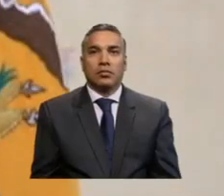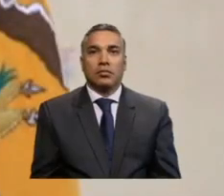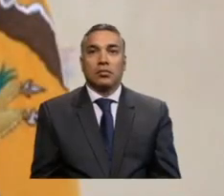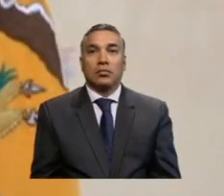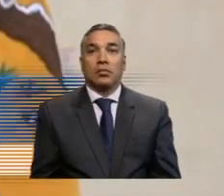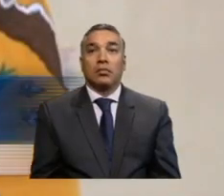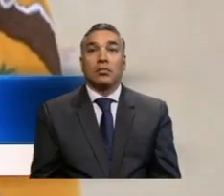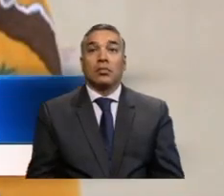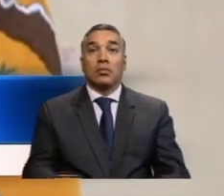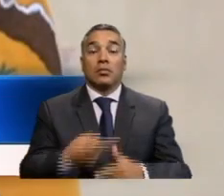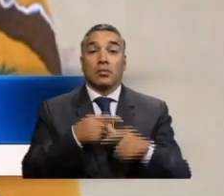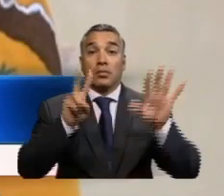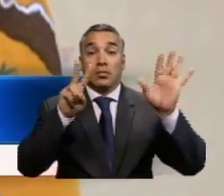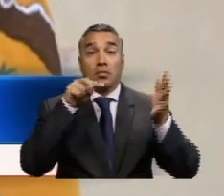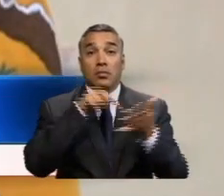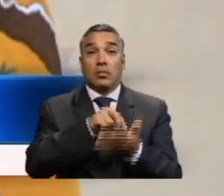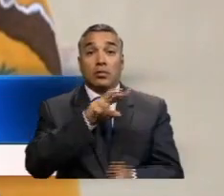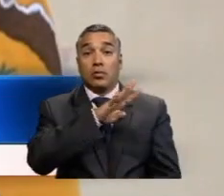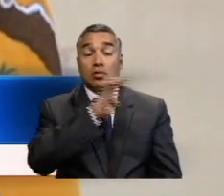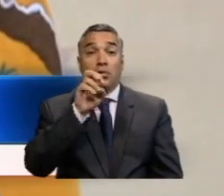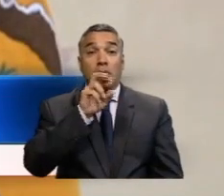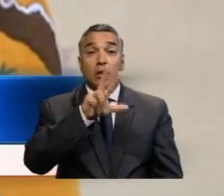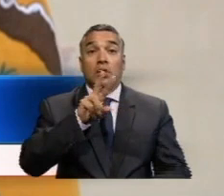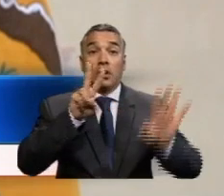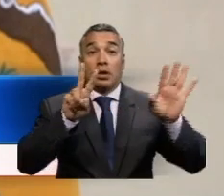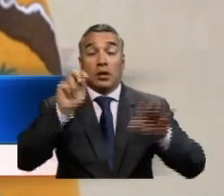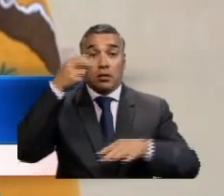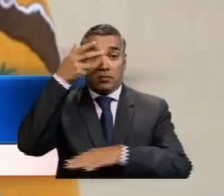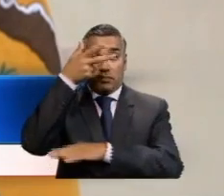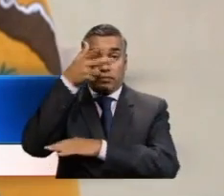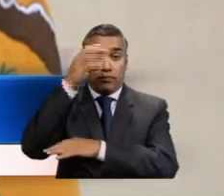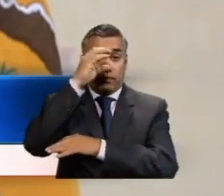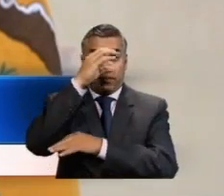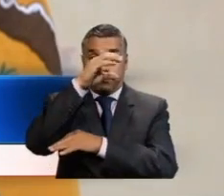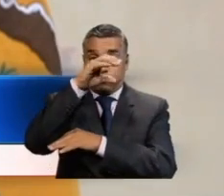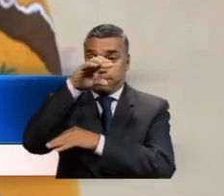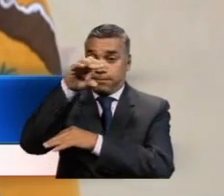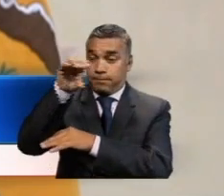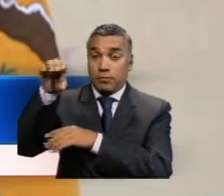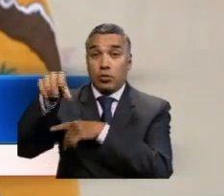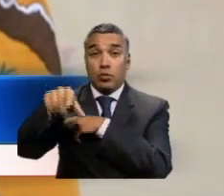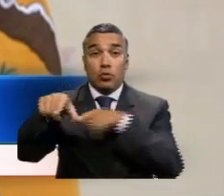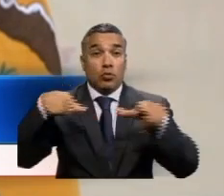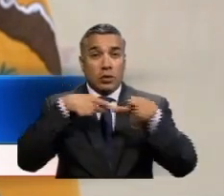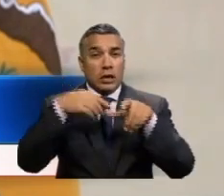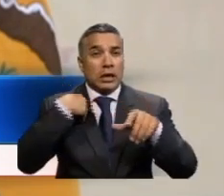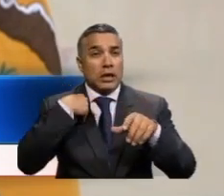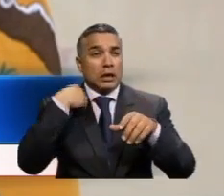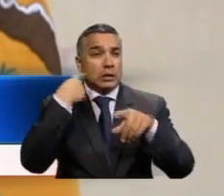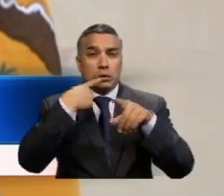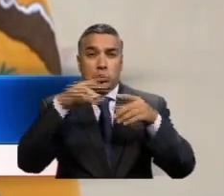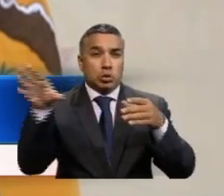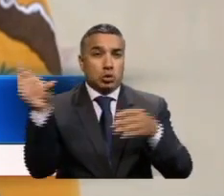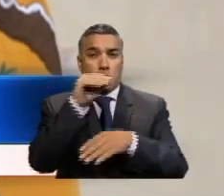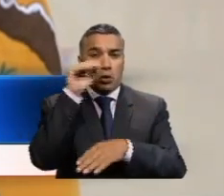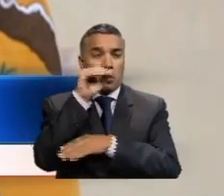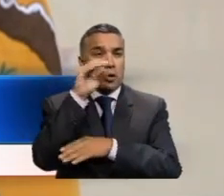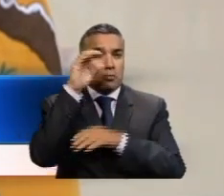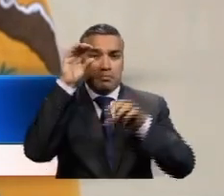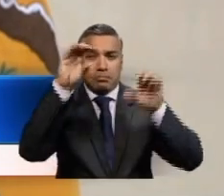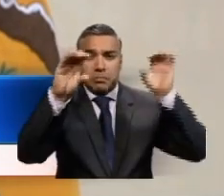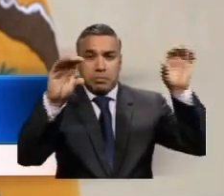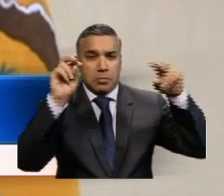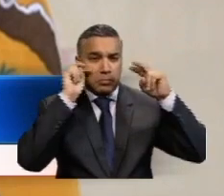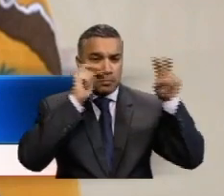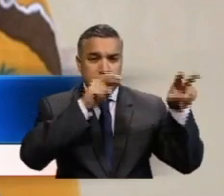Con ayuda de las 7.437 cámaras de videovigilancia ubicadas estratégicamente en todo el territorio nacional,